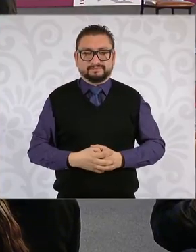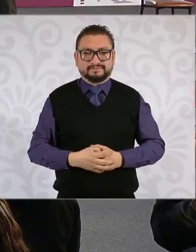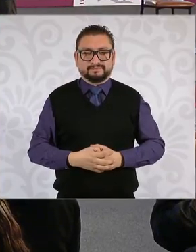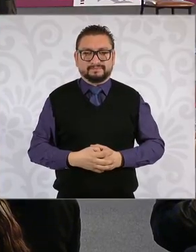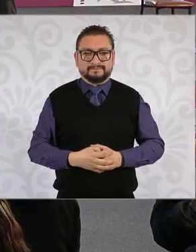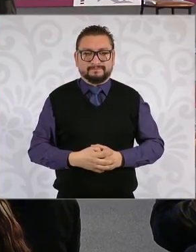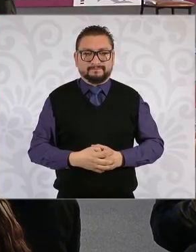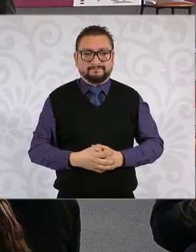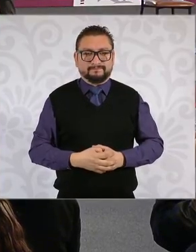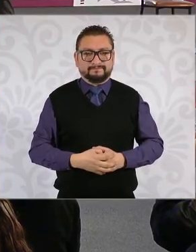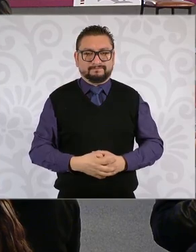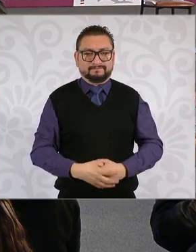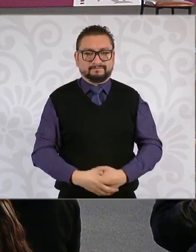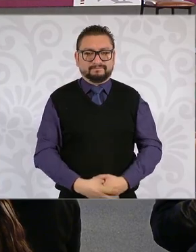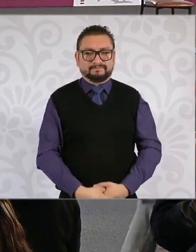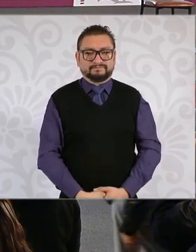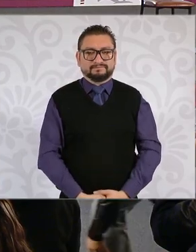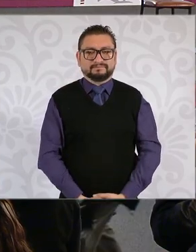Gracias.